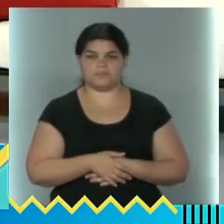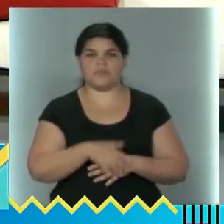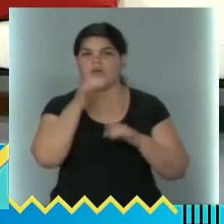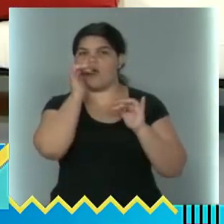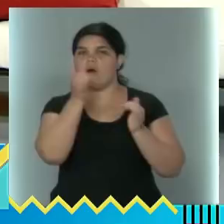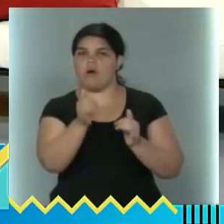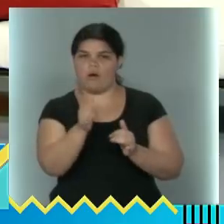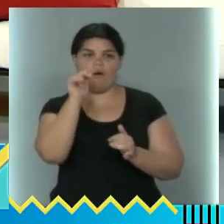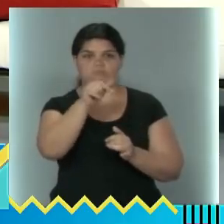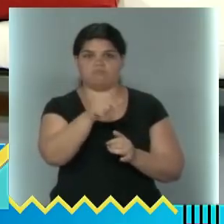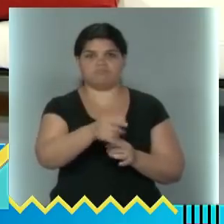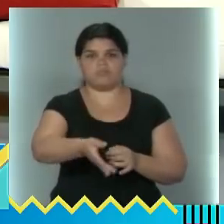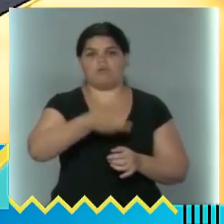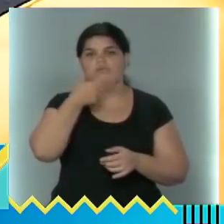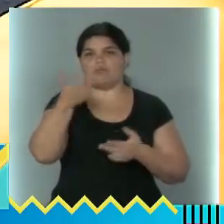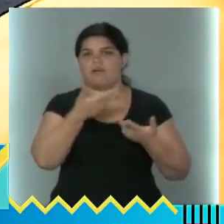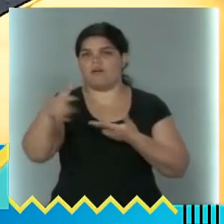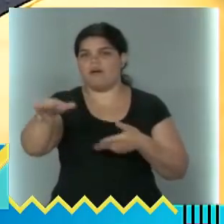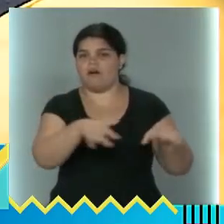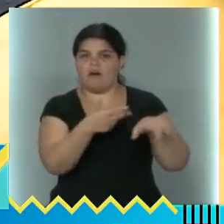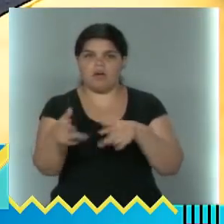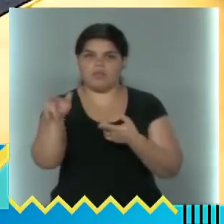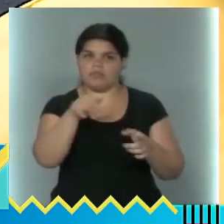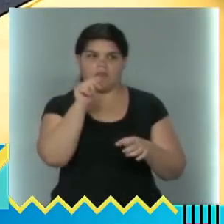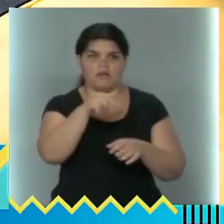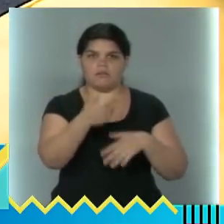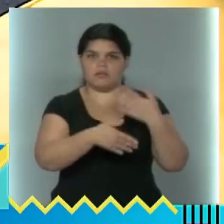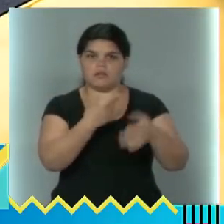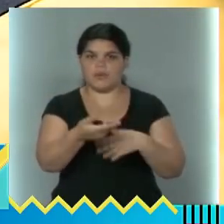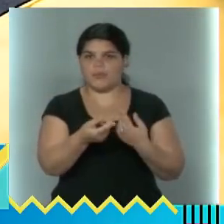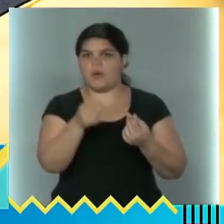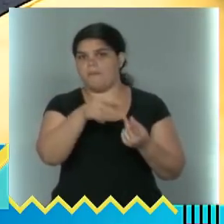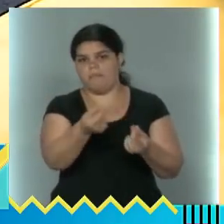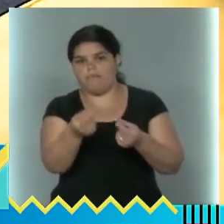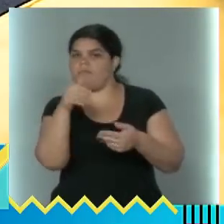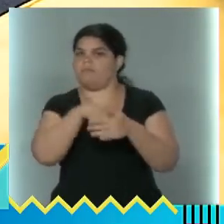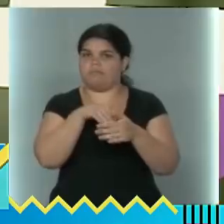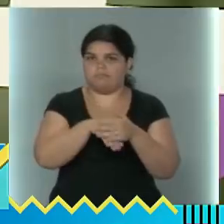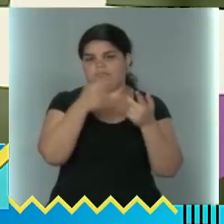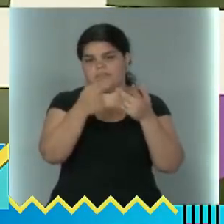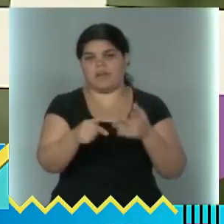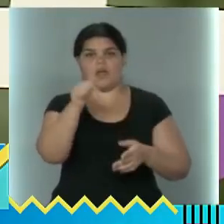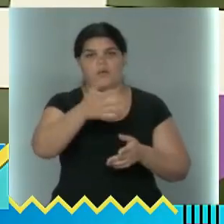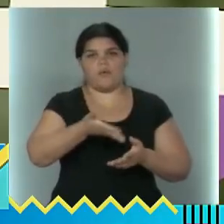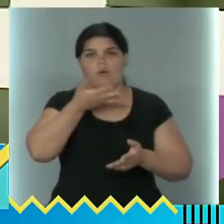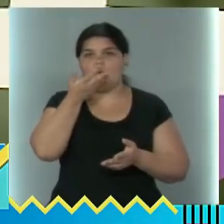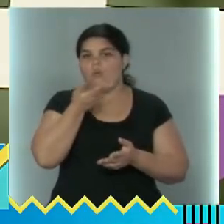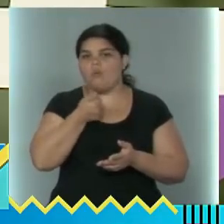función artística y se había ganado la vida un tiempo en eso, ¿no? Sobre todo le gustaba cantar tangos.